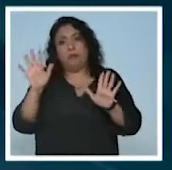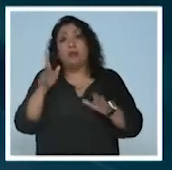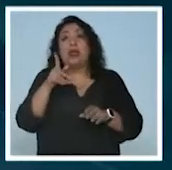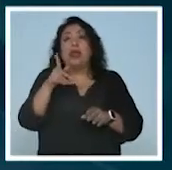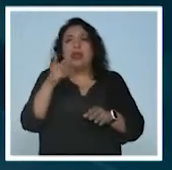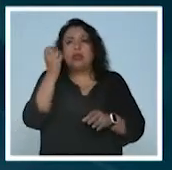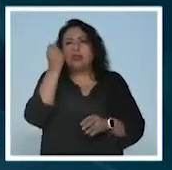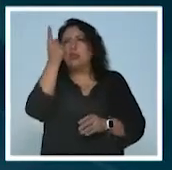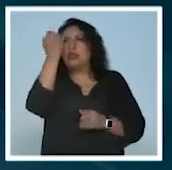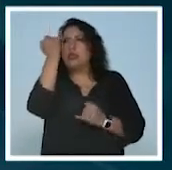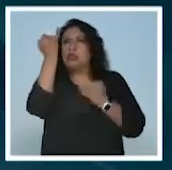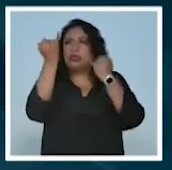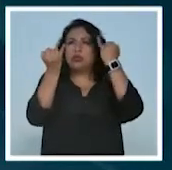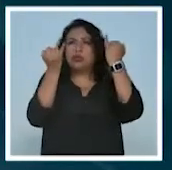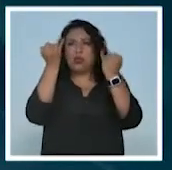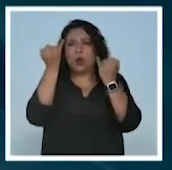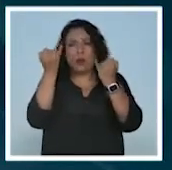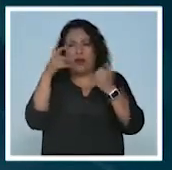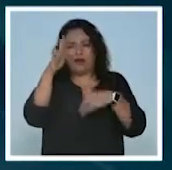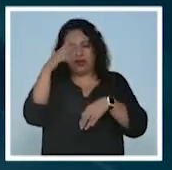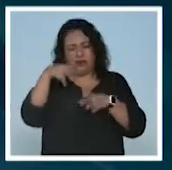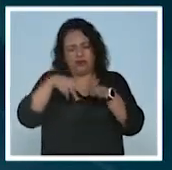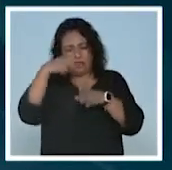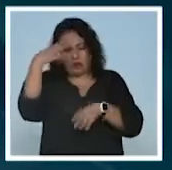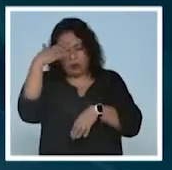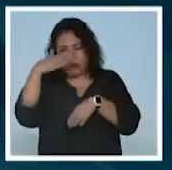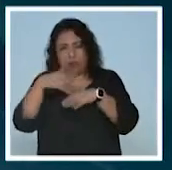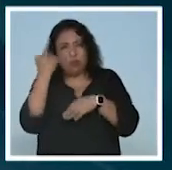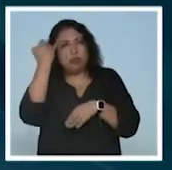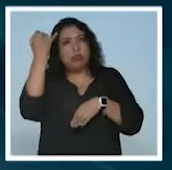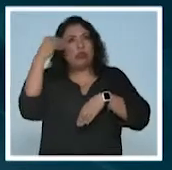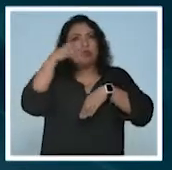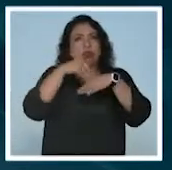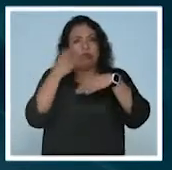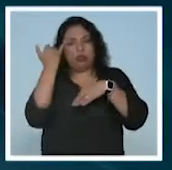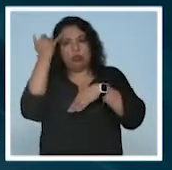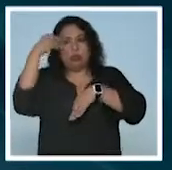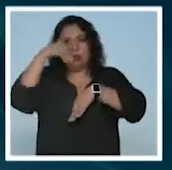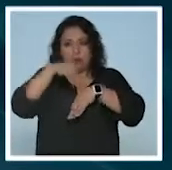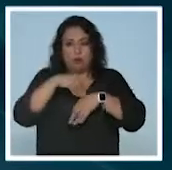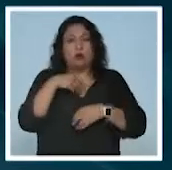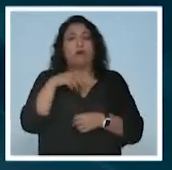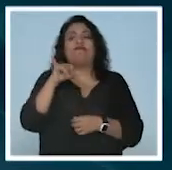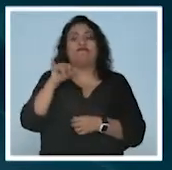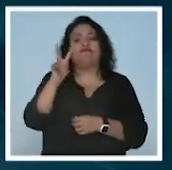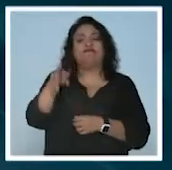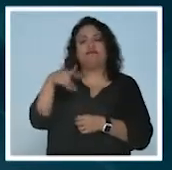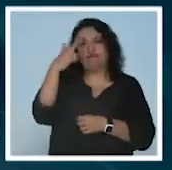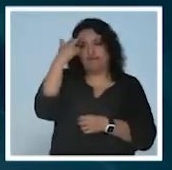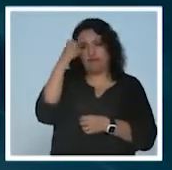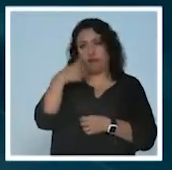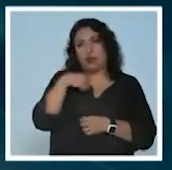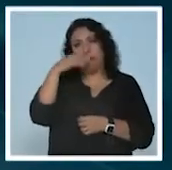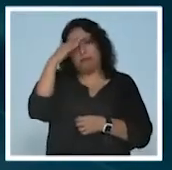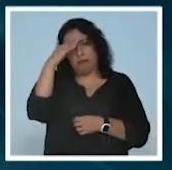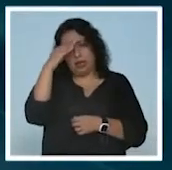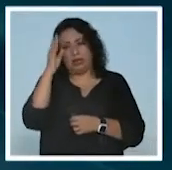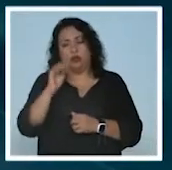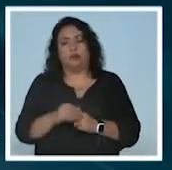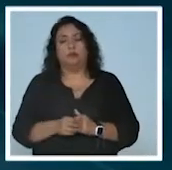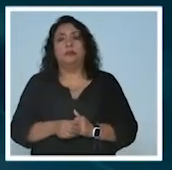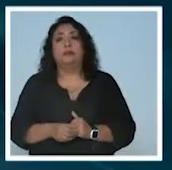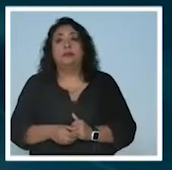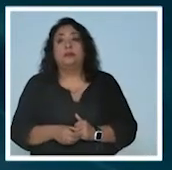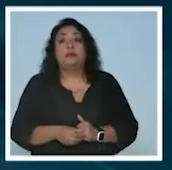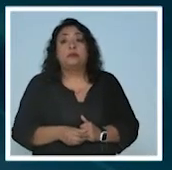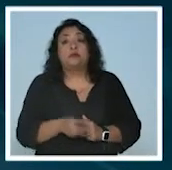llena los inevitables huecos de la memoria, Gonzalo? Sí, por supuesto. Yo creo que una cosa es